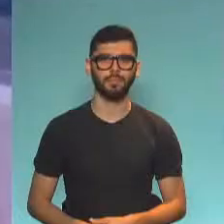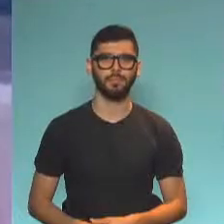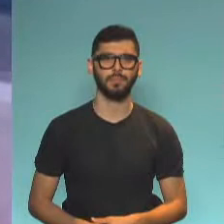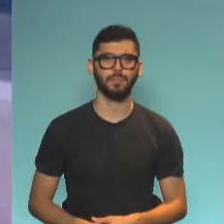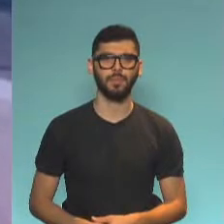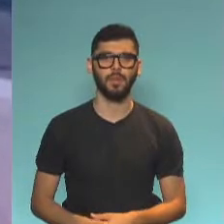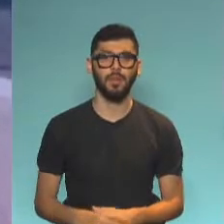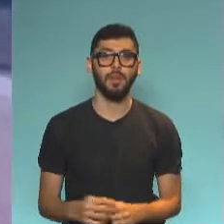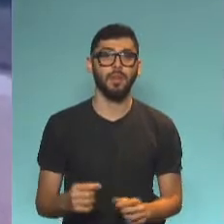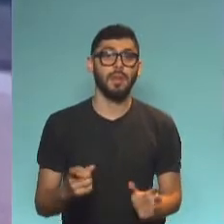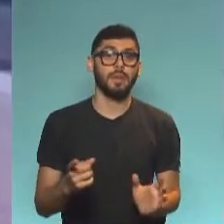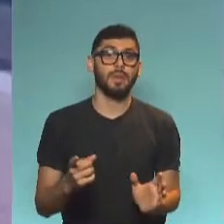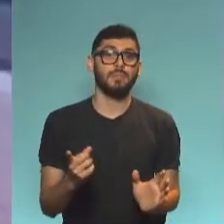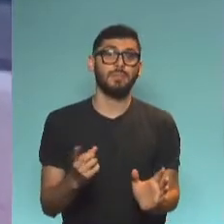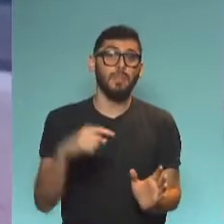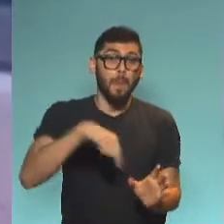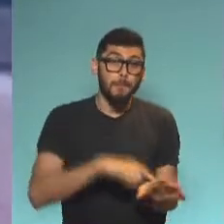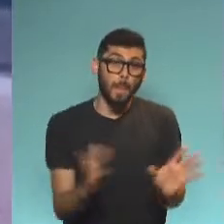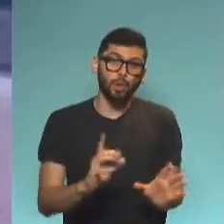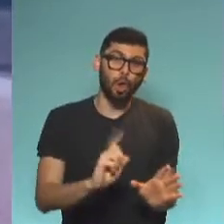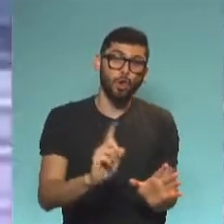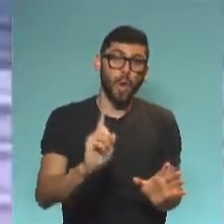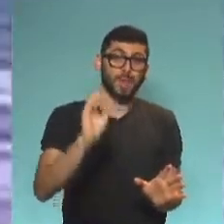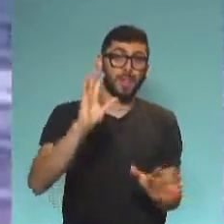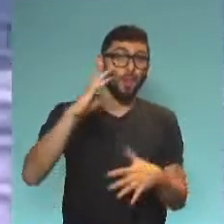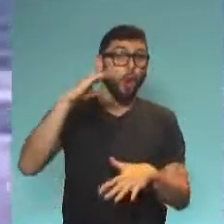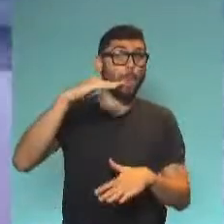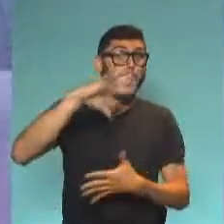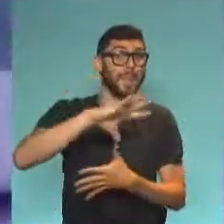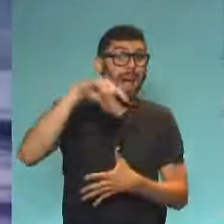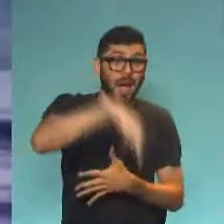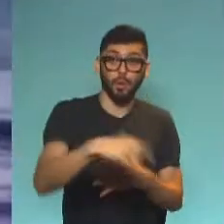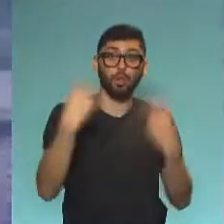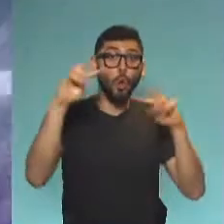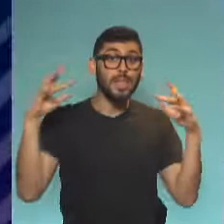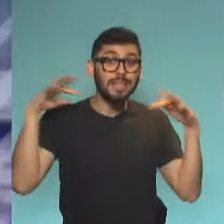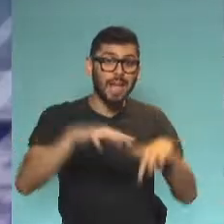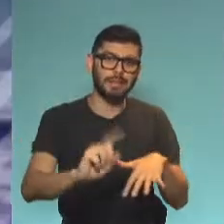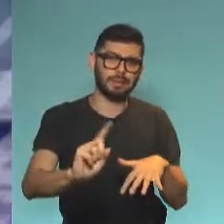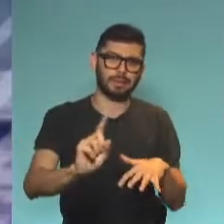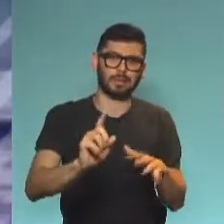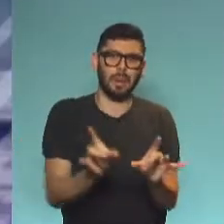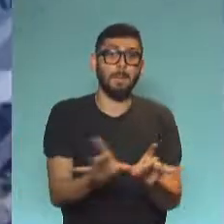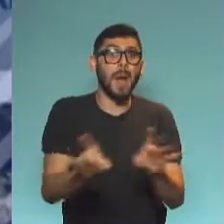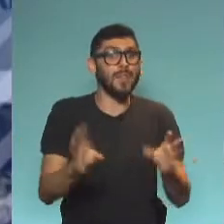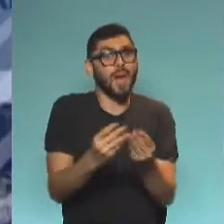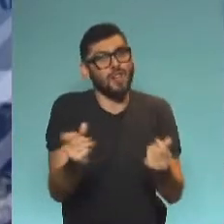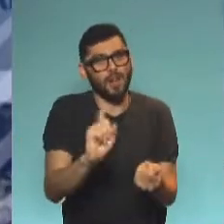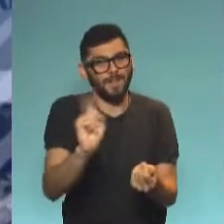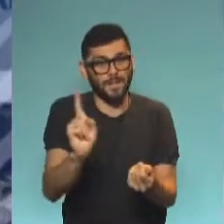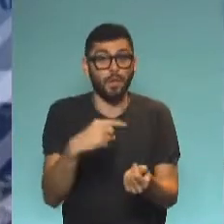É um momento para se ter uma Copa América, porque vai trazer turista para cá, né? A pandemia ainda não acabou, nem todo mundo foi